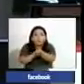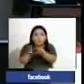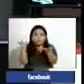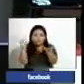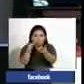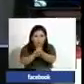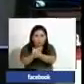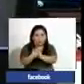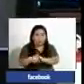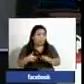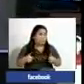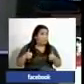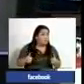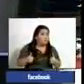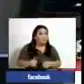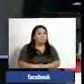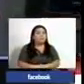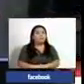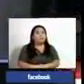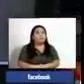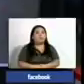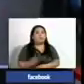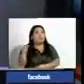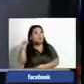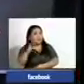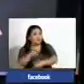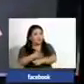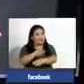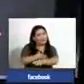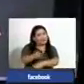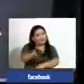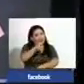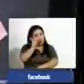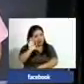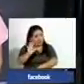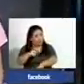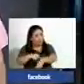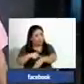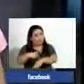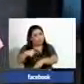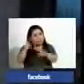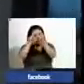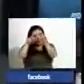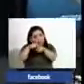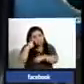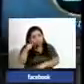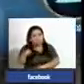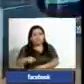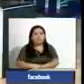manos. Bien, es lo que teníamos para este adelanto de lo que se viene en unos cuantos minutos en Pizarrón Deportivo.